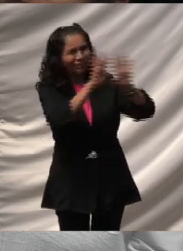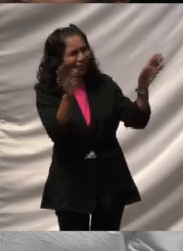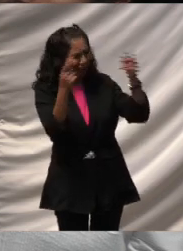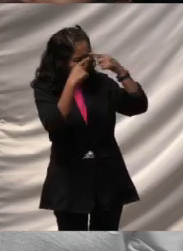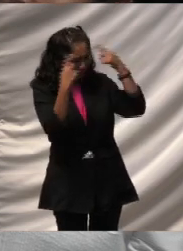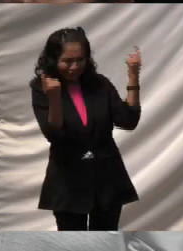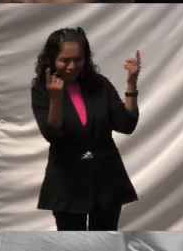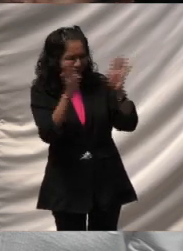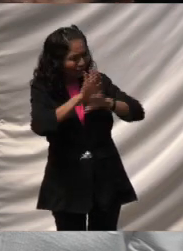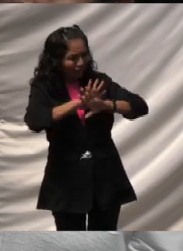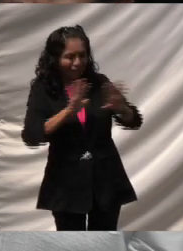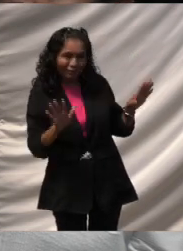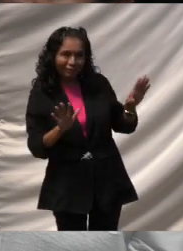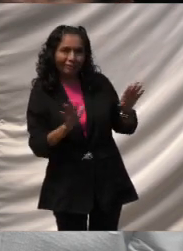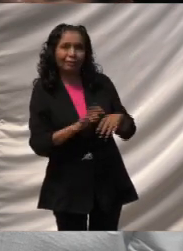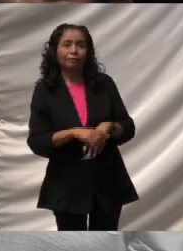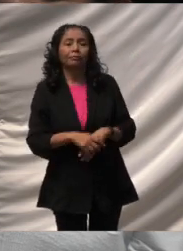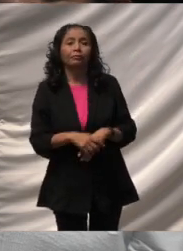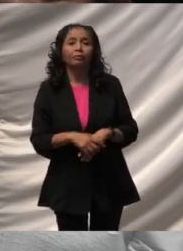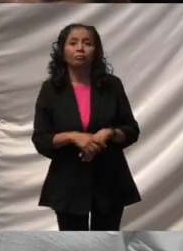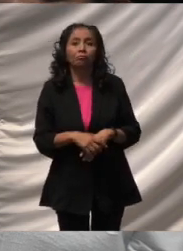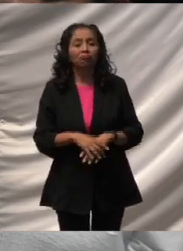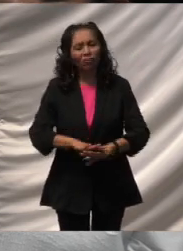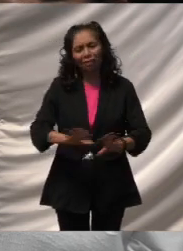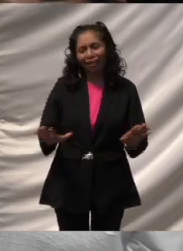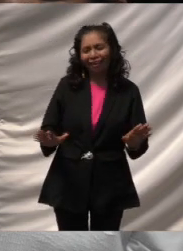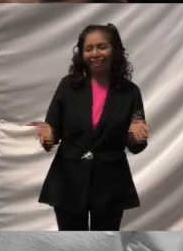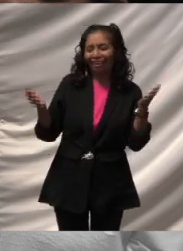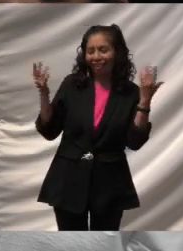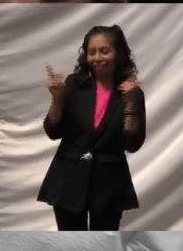son así?». «Pues nomás